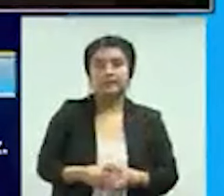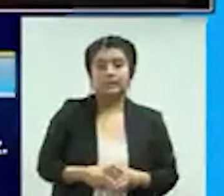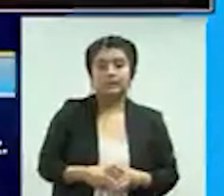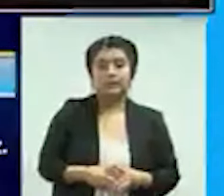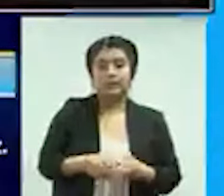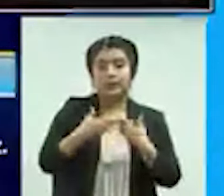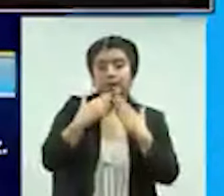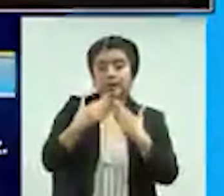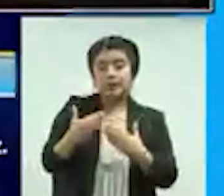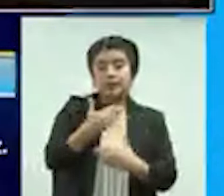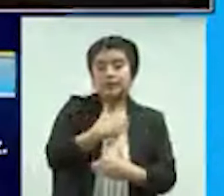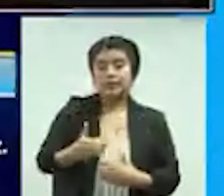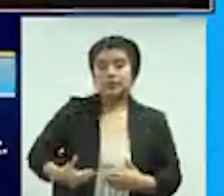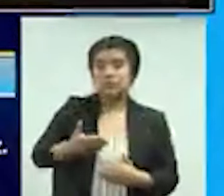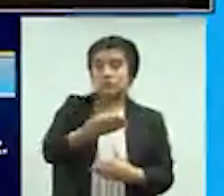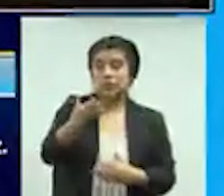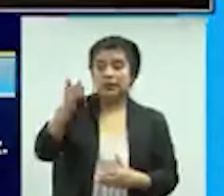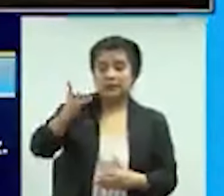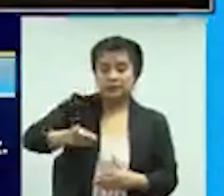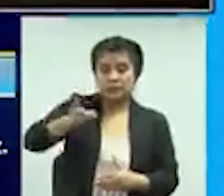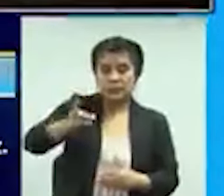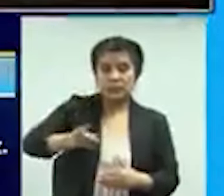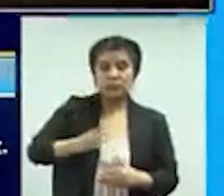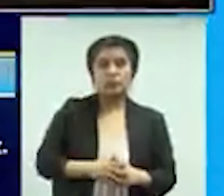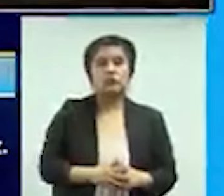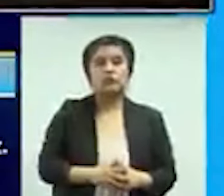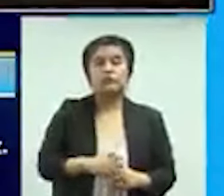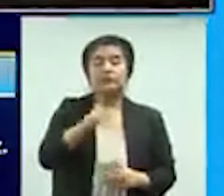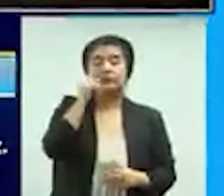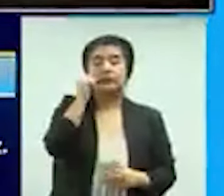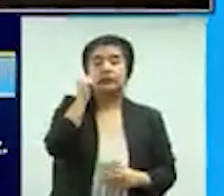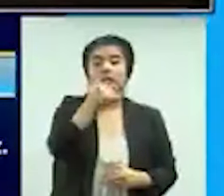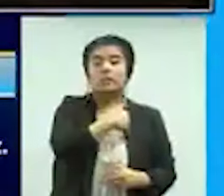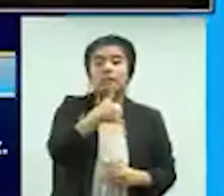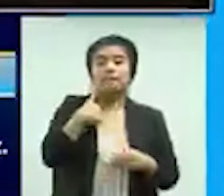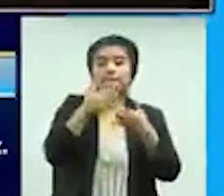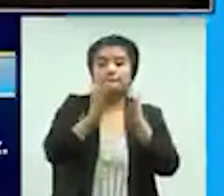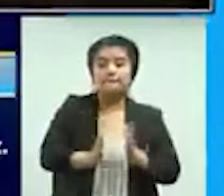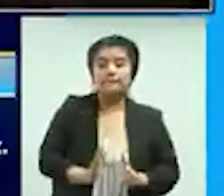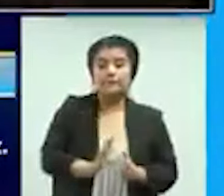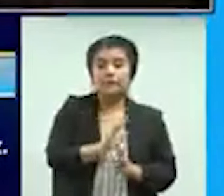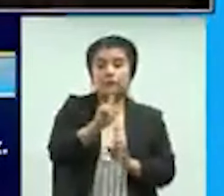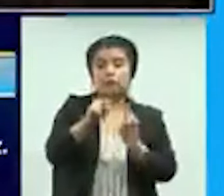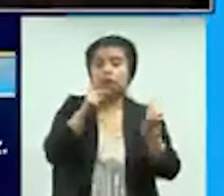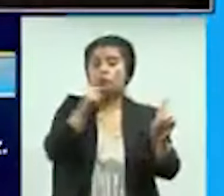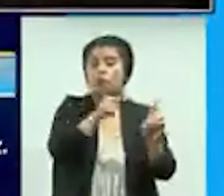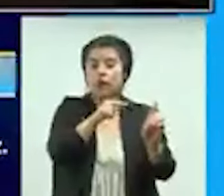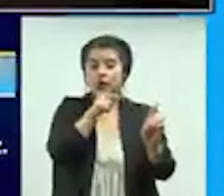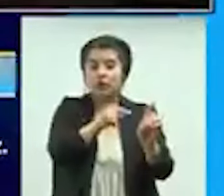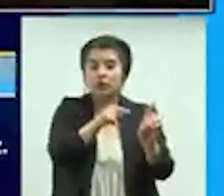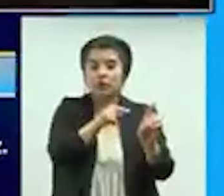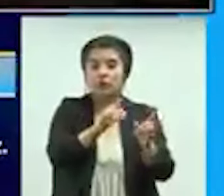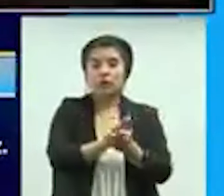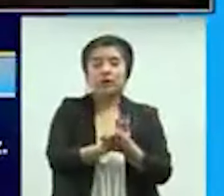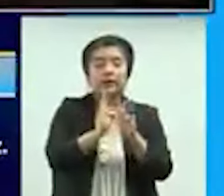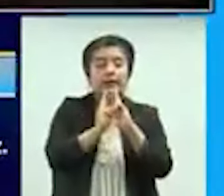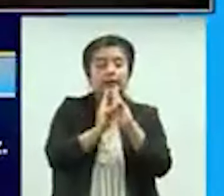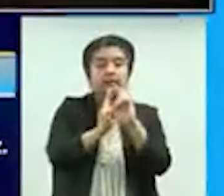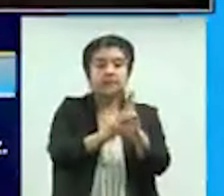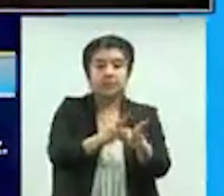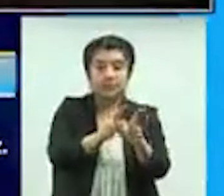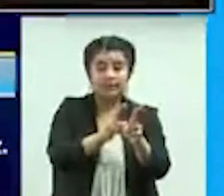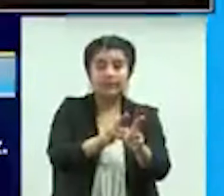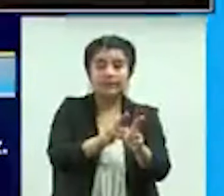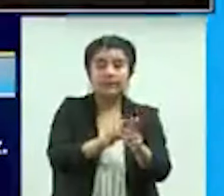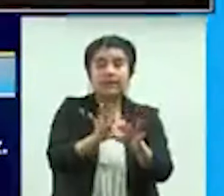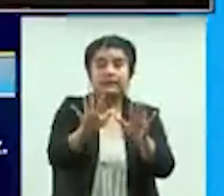Muchas gracias, presidente. Honorable pleno. Señor ministro, basado en las respuestas de